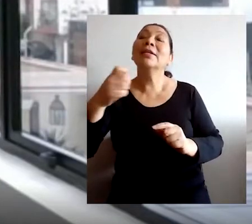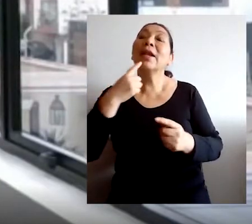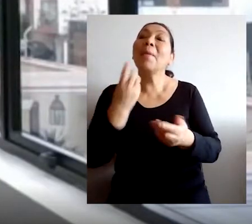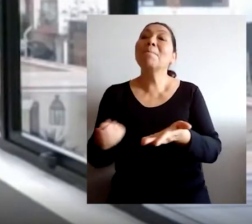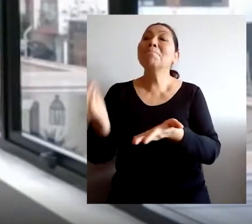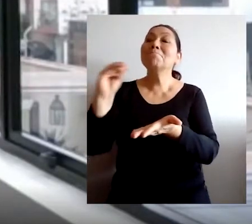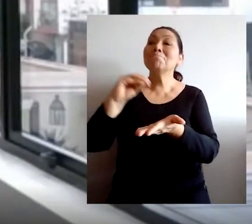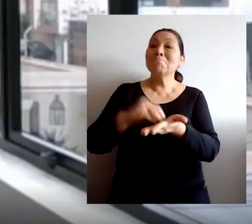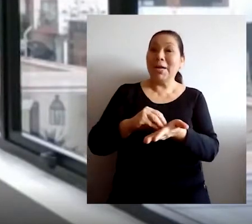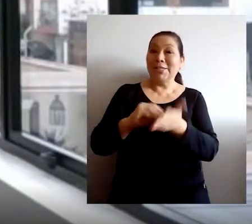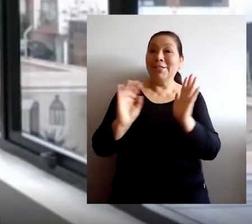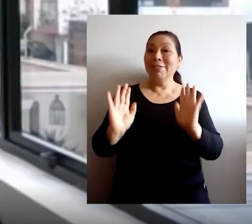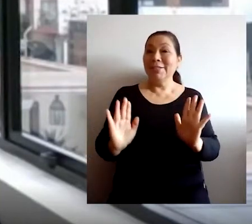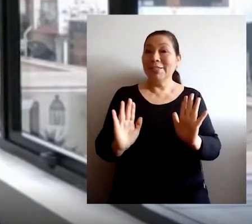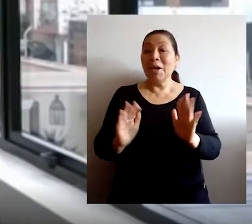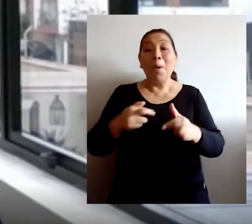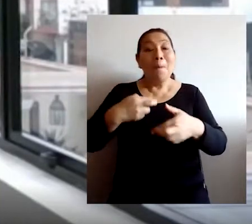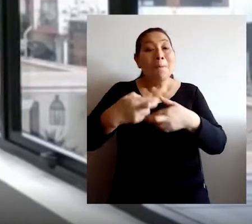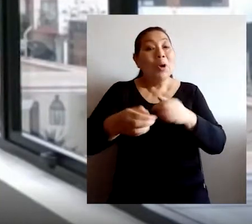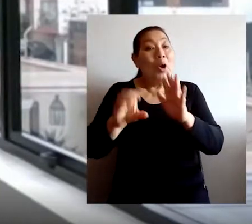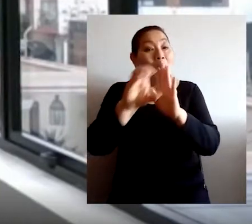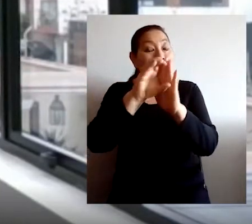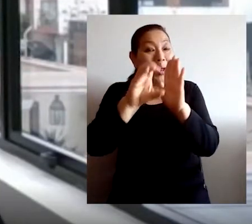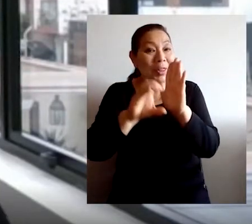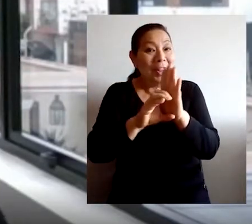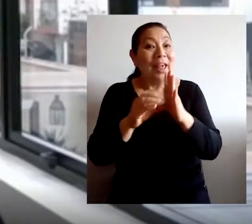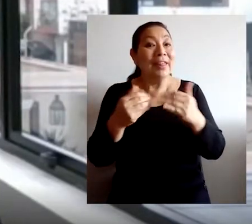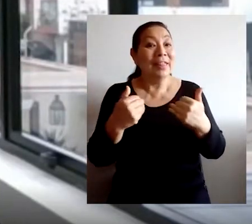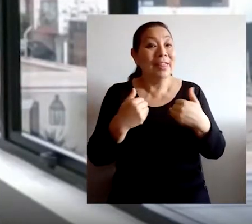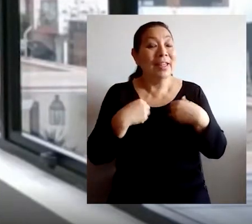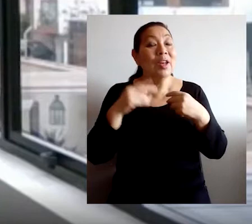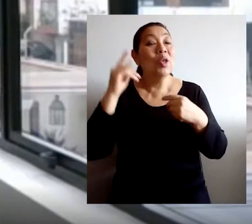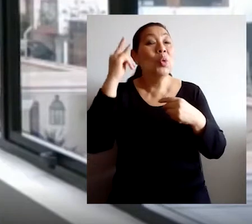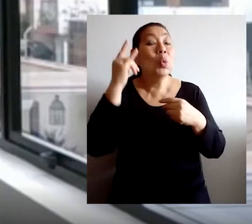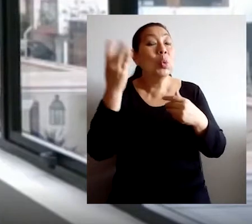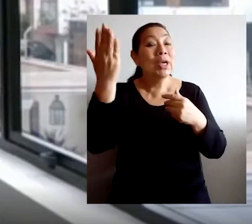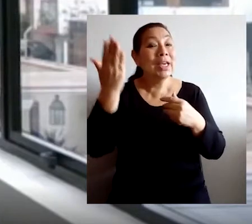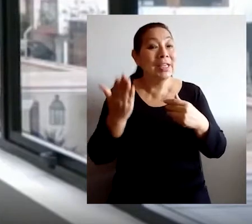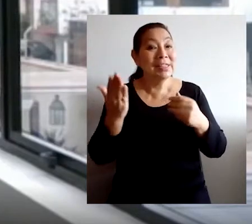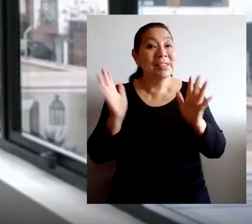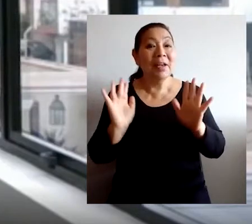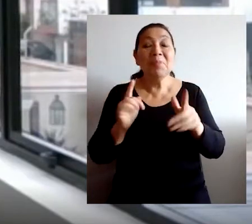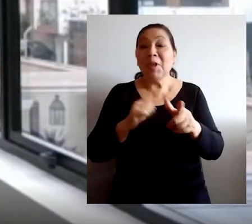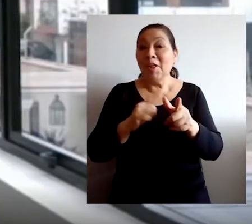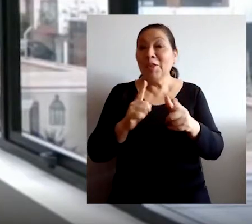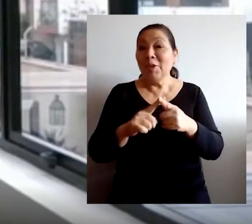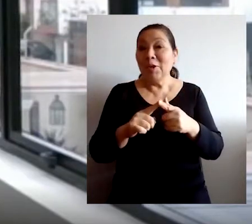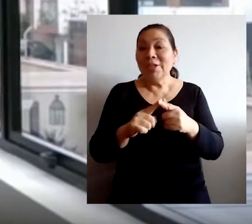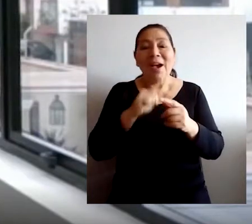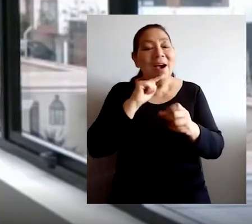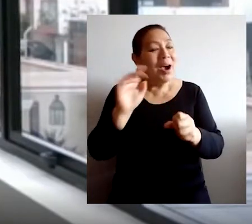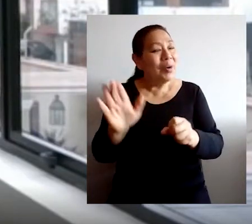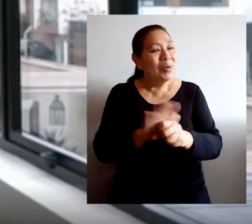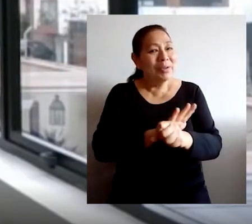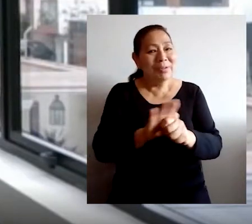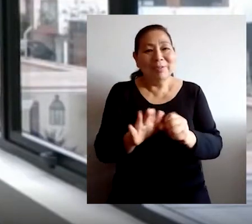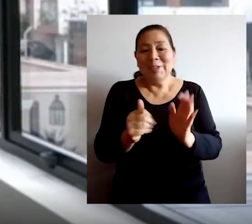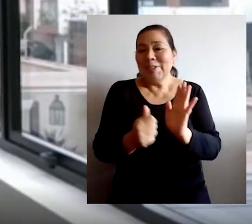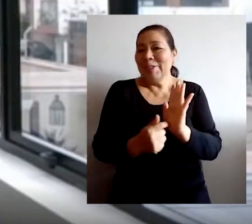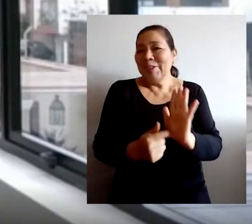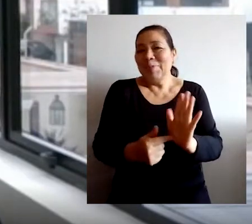esto adicionamos que los procesos constitucionales tienen tutela de urgencia, entonces es absolutamente